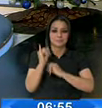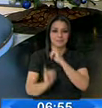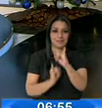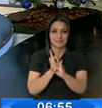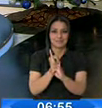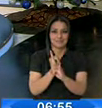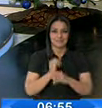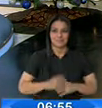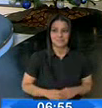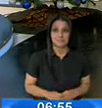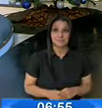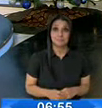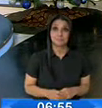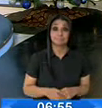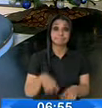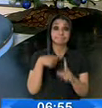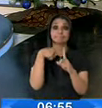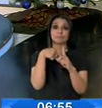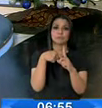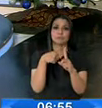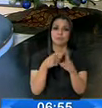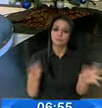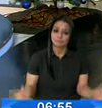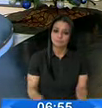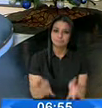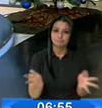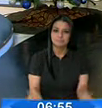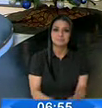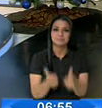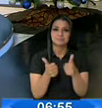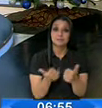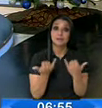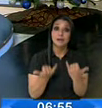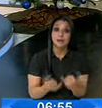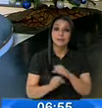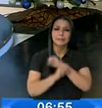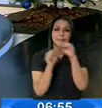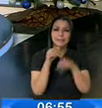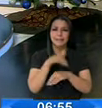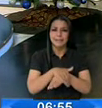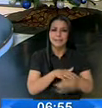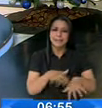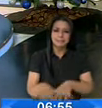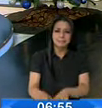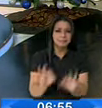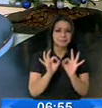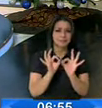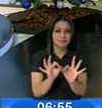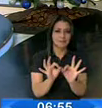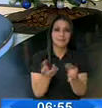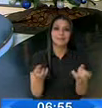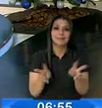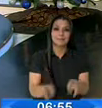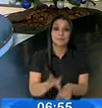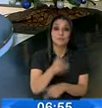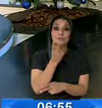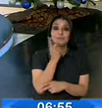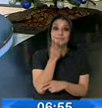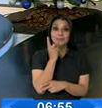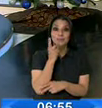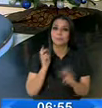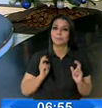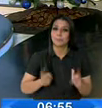sus hogares. Hay que ser positivos, ponerle buena energía a este día, que las cosas te salgan de la mejor manera y provecho a la hora del desayuno.